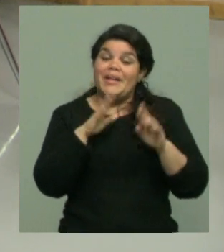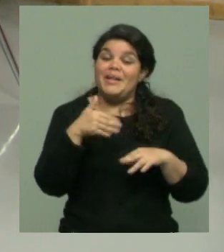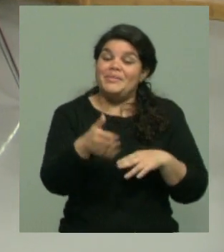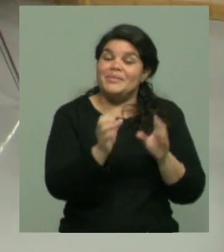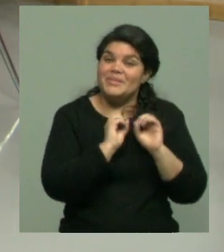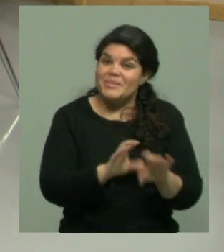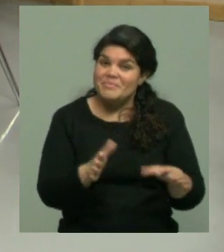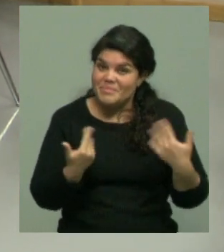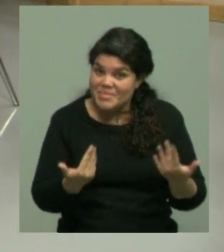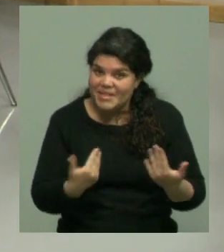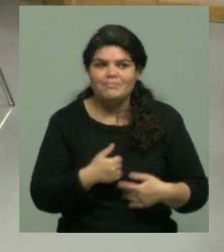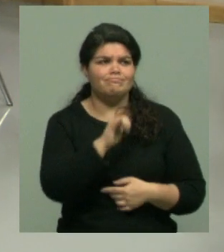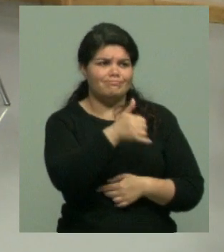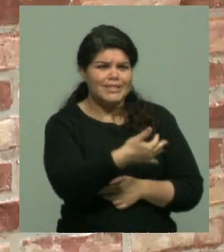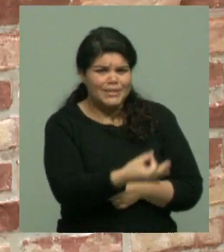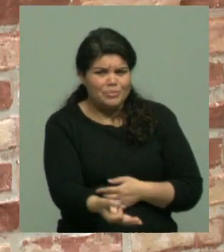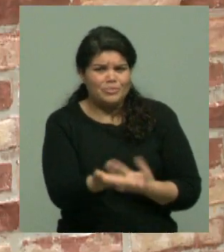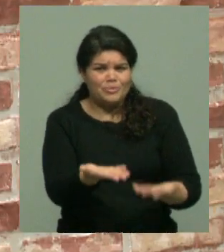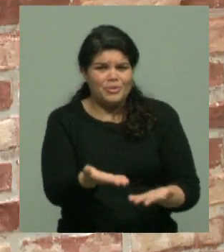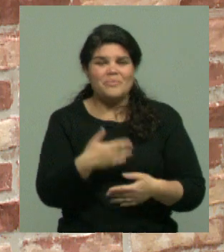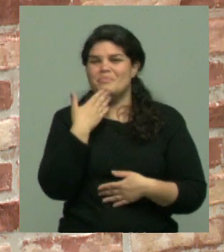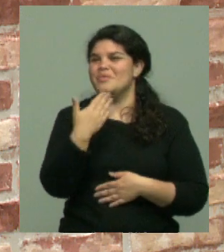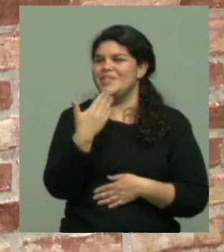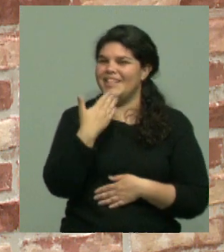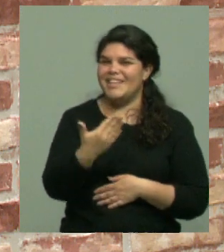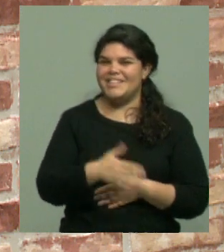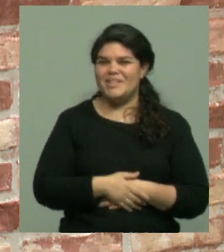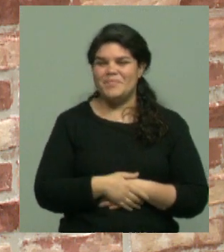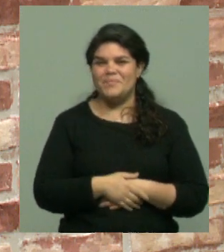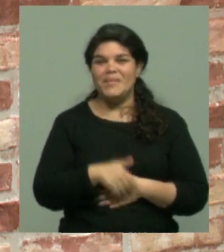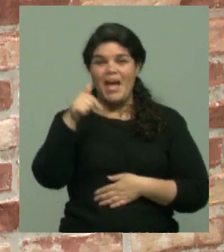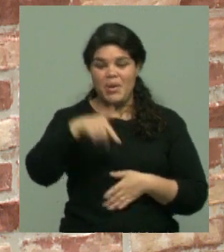se puede empezar. Sí, siempre se puede empezar. Muchísimas gracias. Gracias